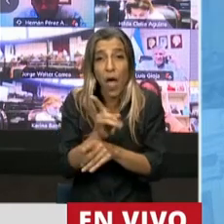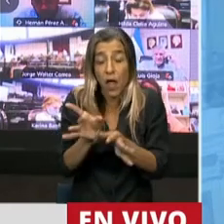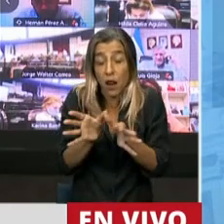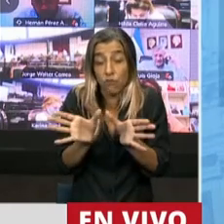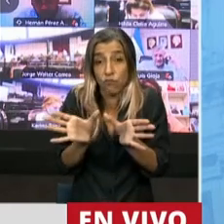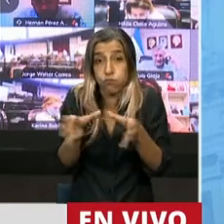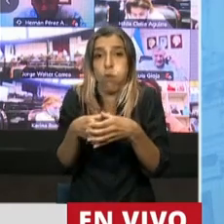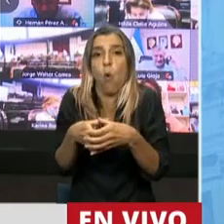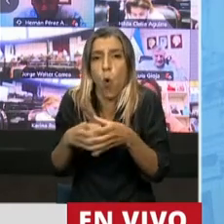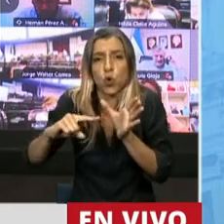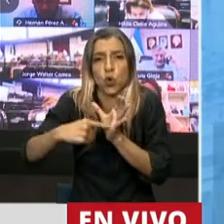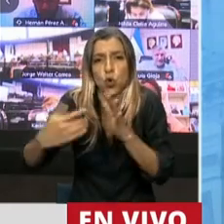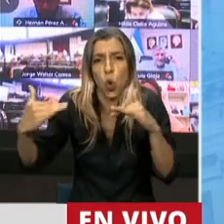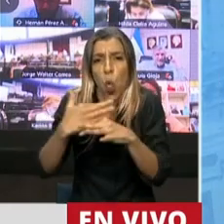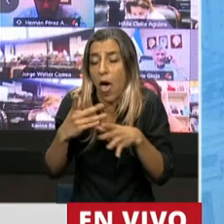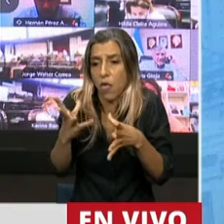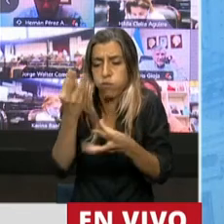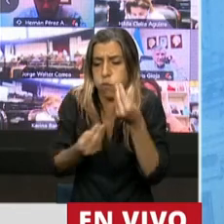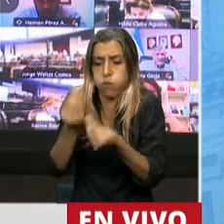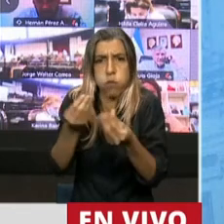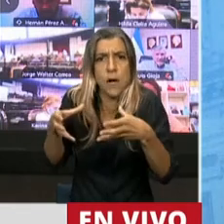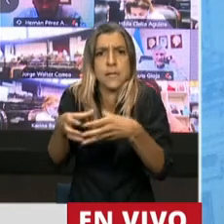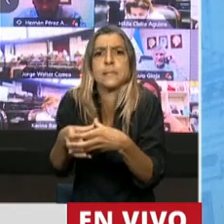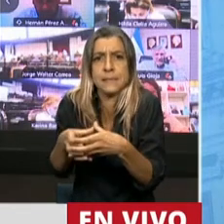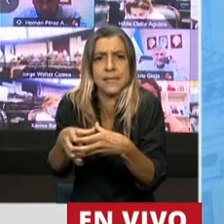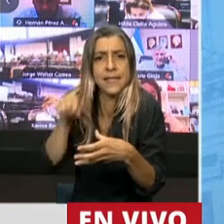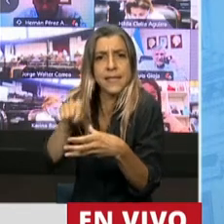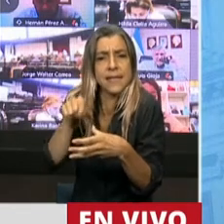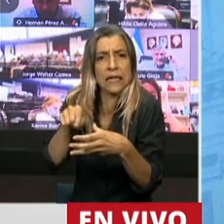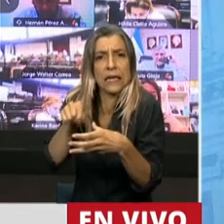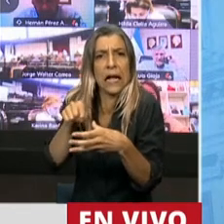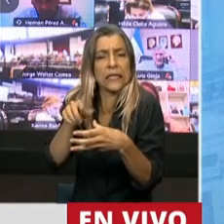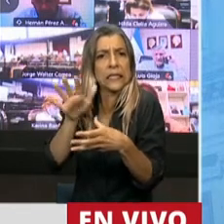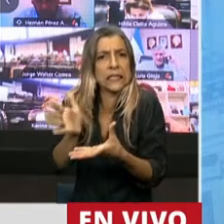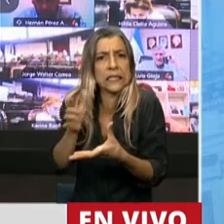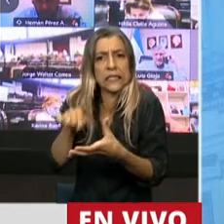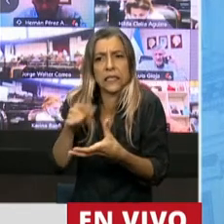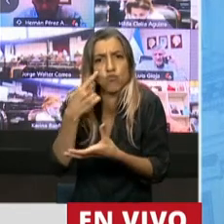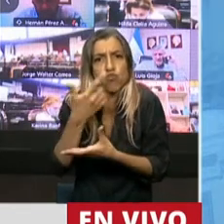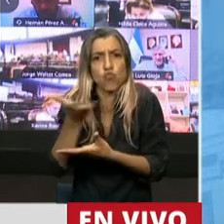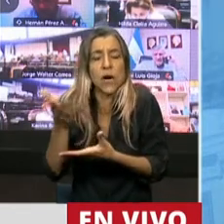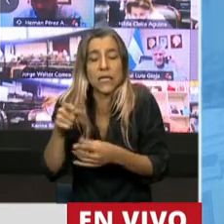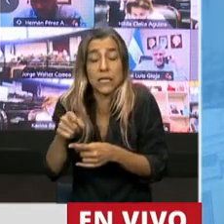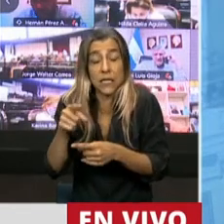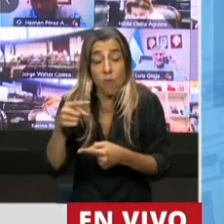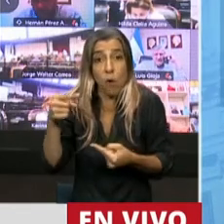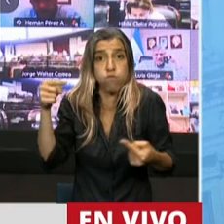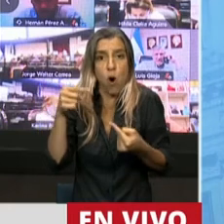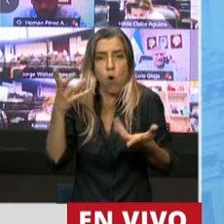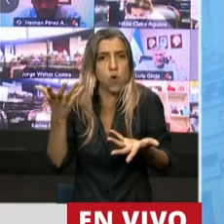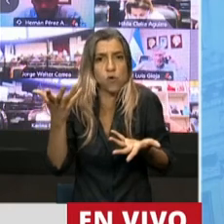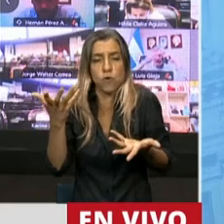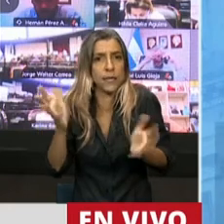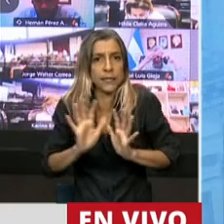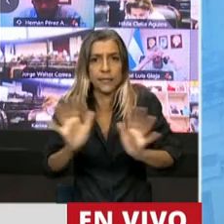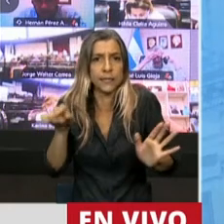obelisco. Esa realidad que subvierte todo, que trastorna todo, que